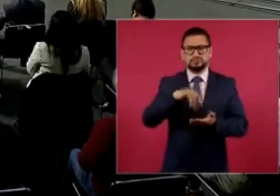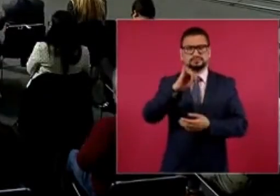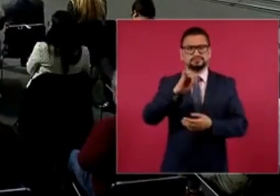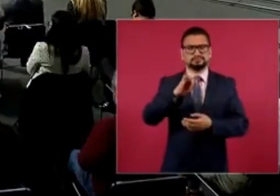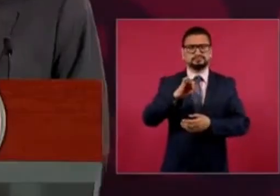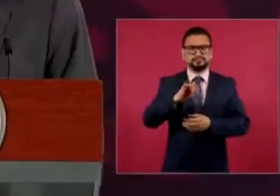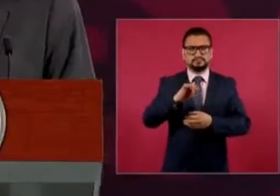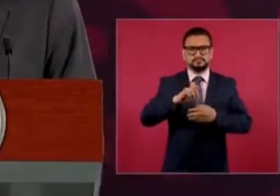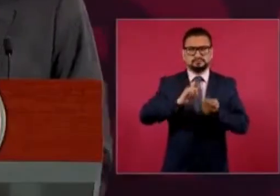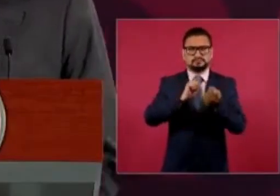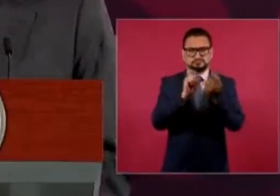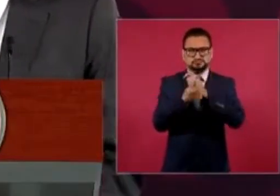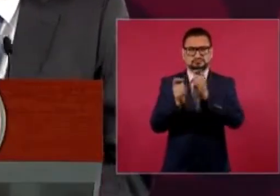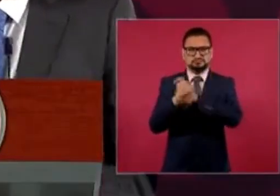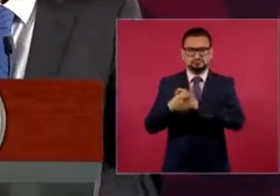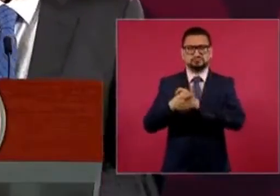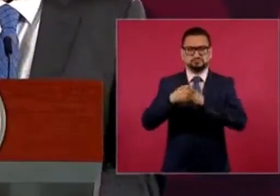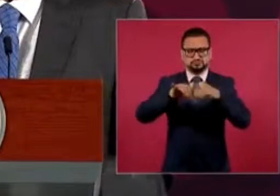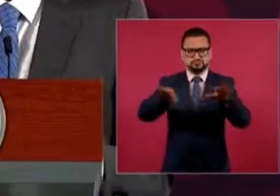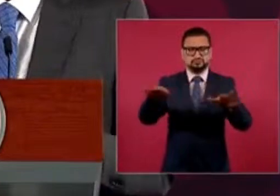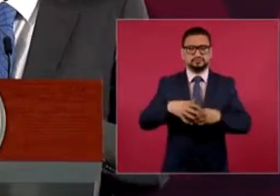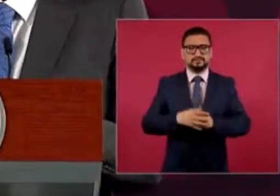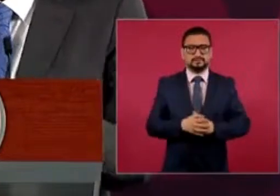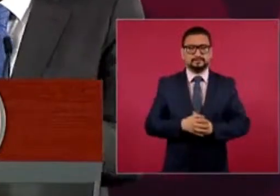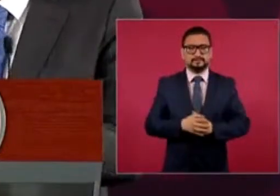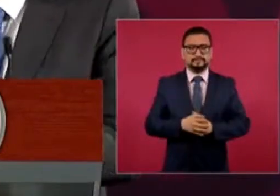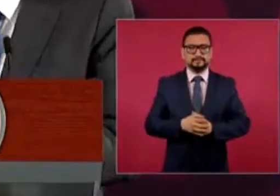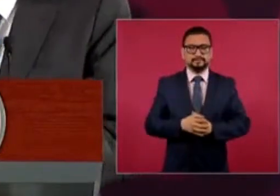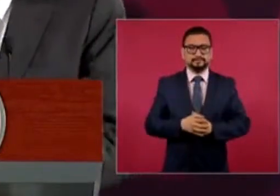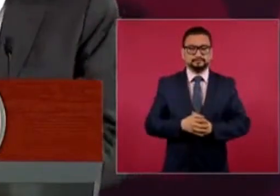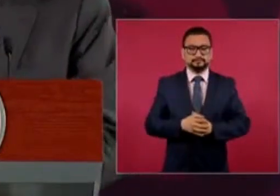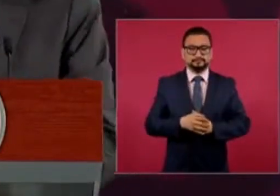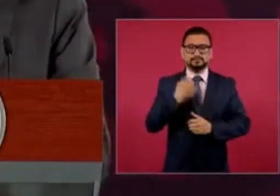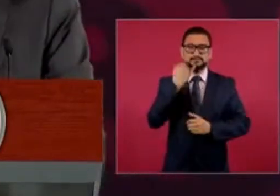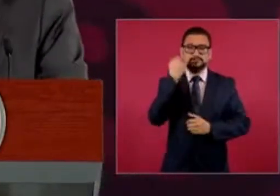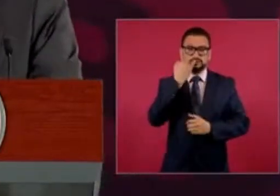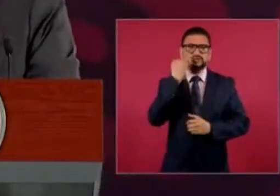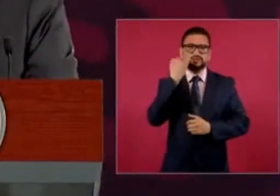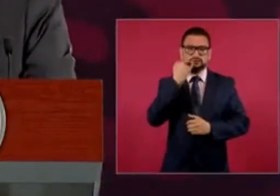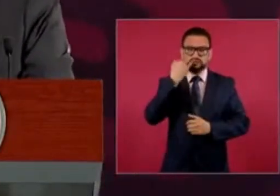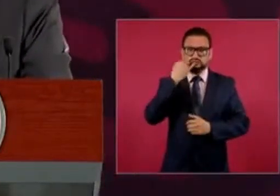a traducirse en la lengua